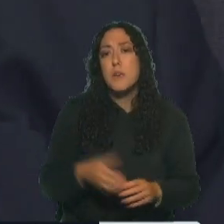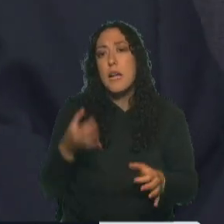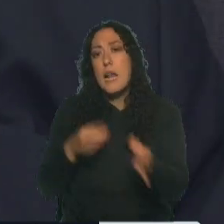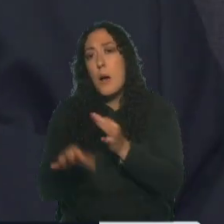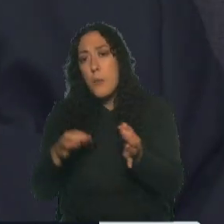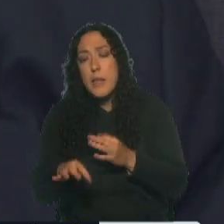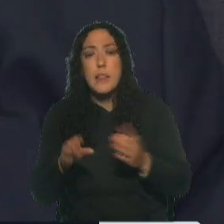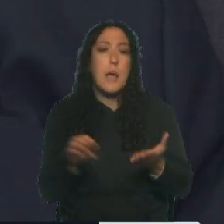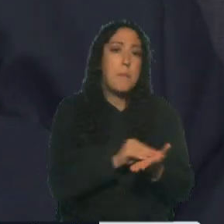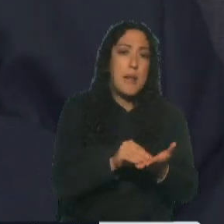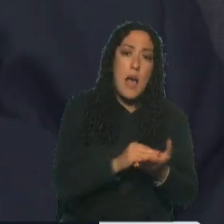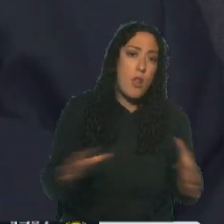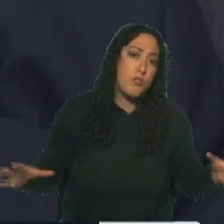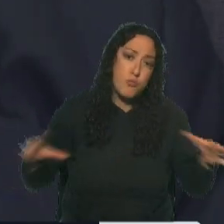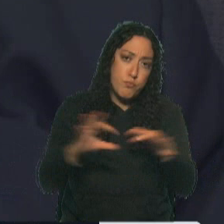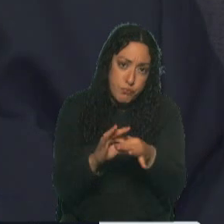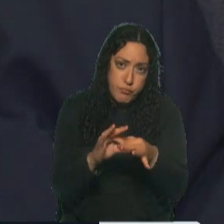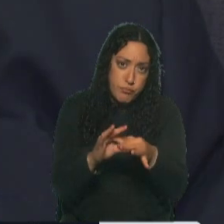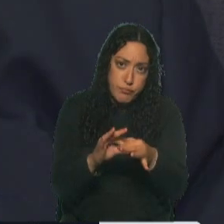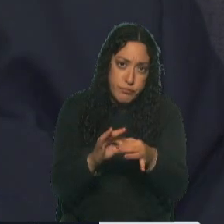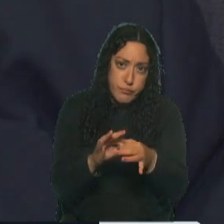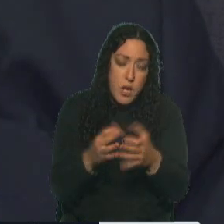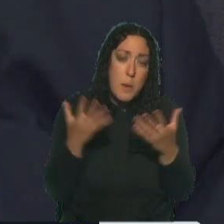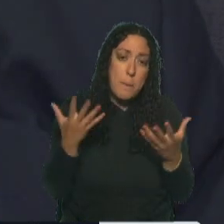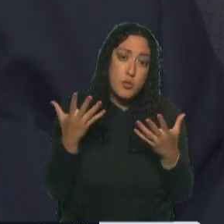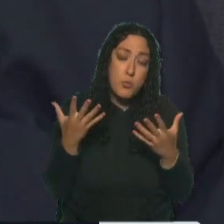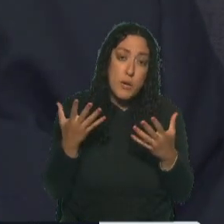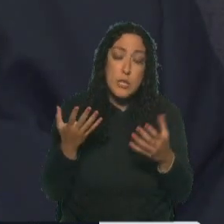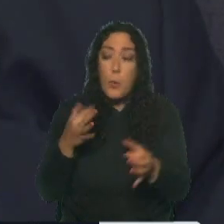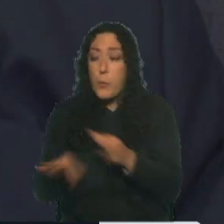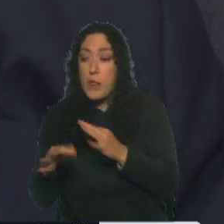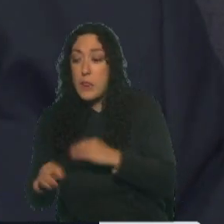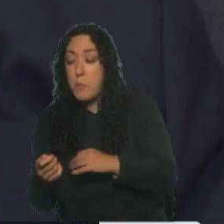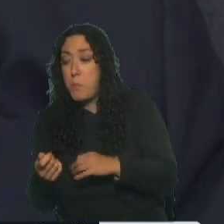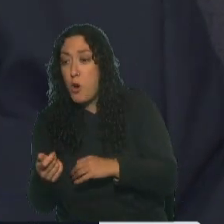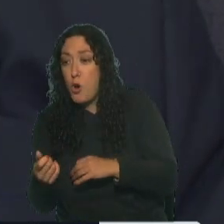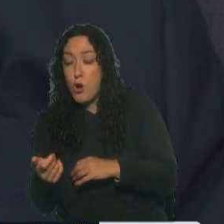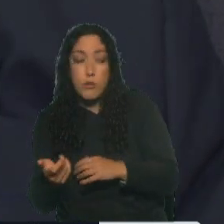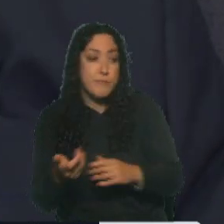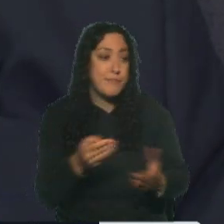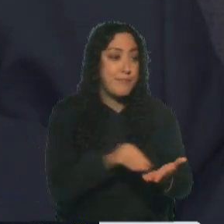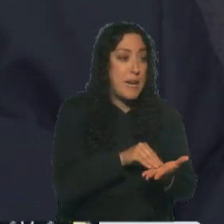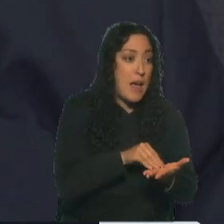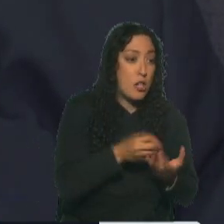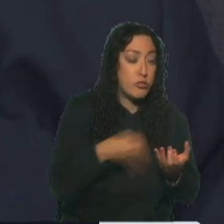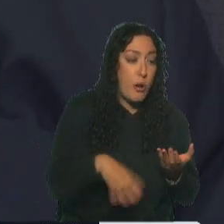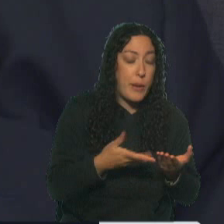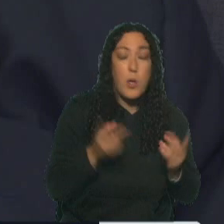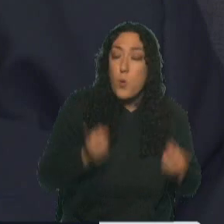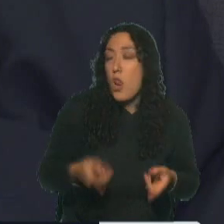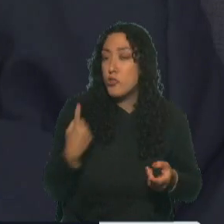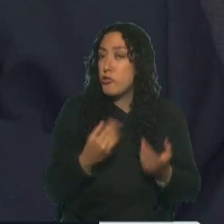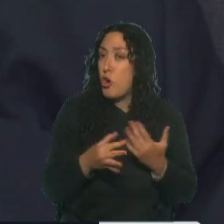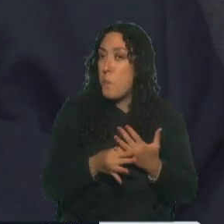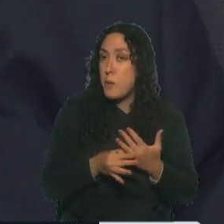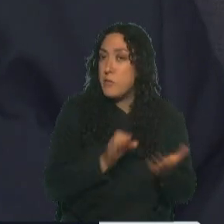uno tiene, ¿no es cierto? Entonces, obviamente que alguna caída de ventas va a haber, pero nos comprometimos a,